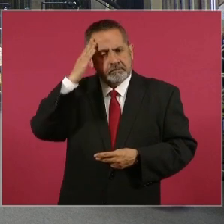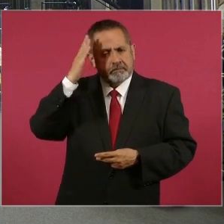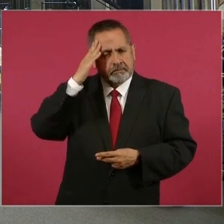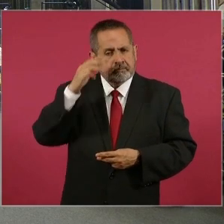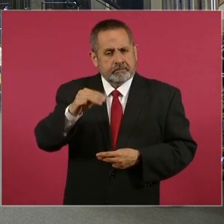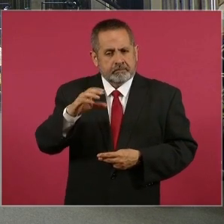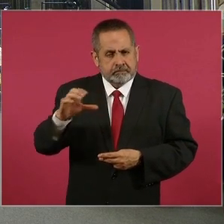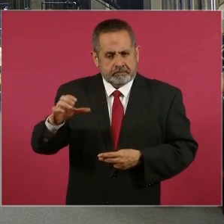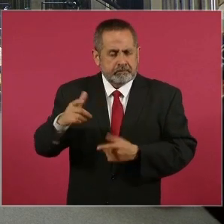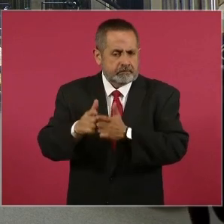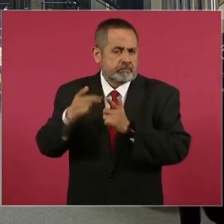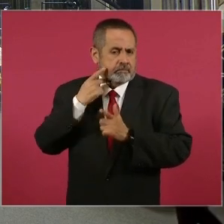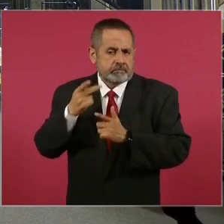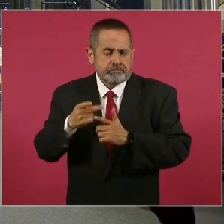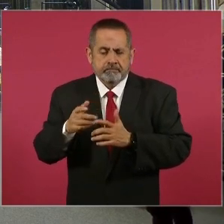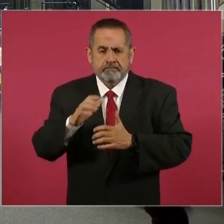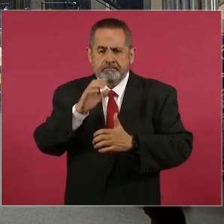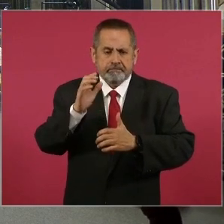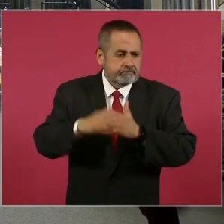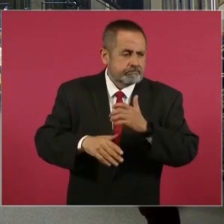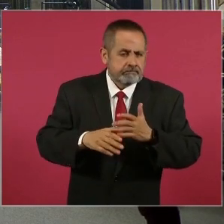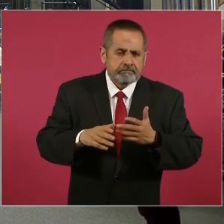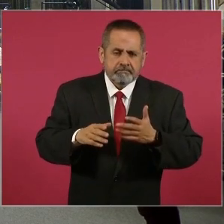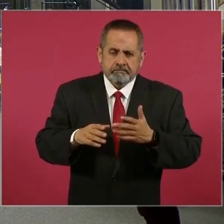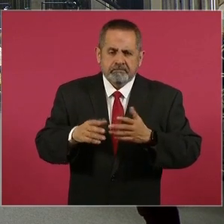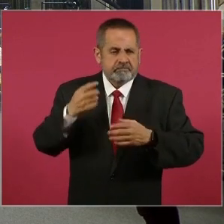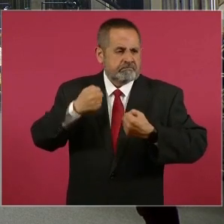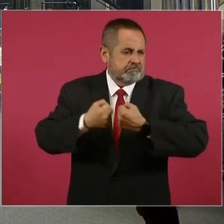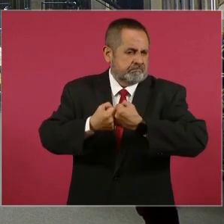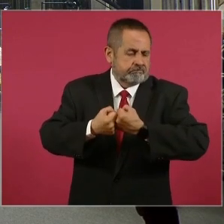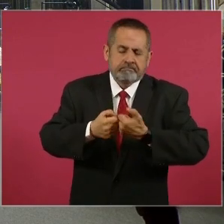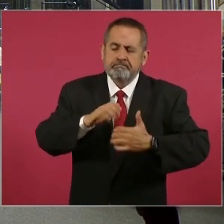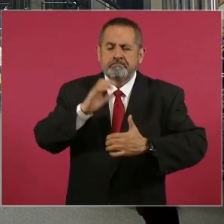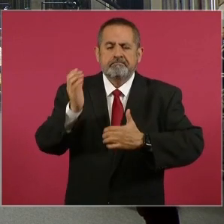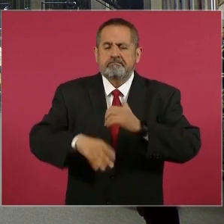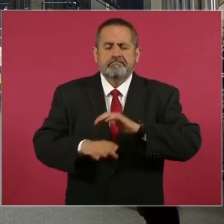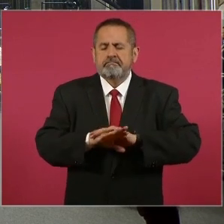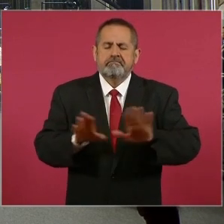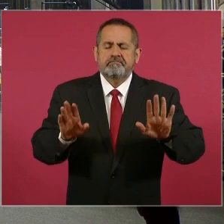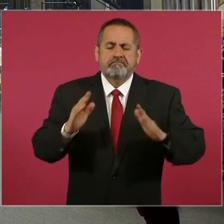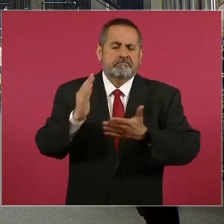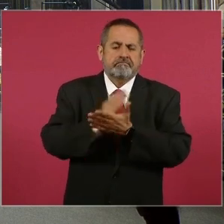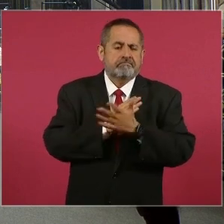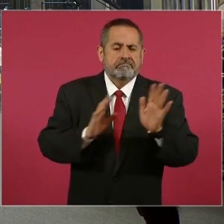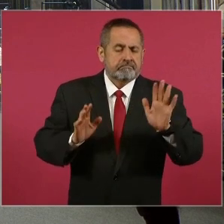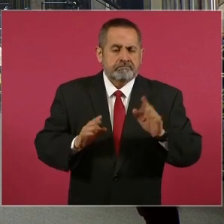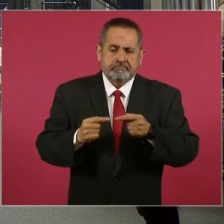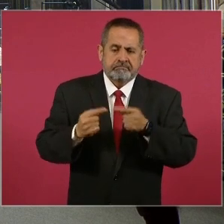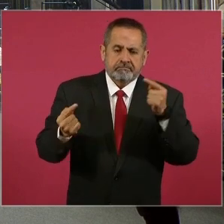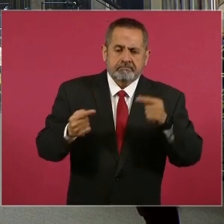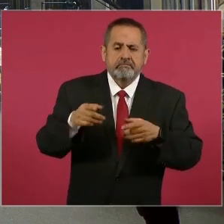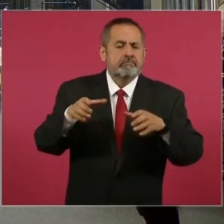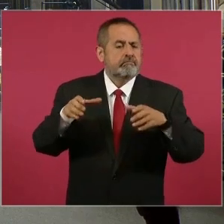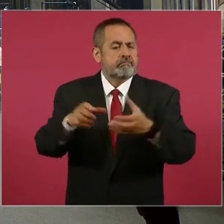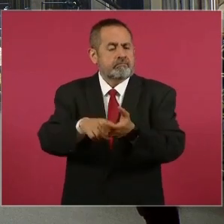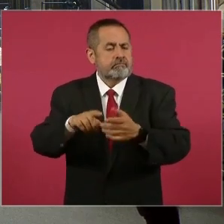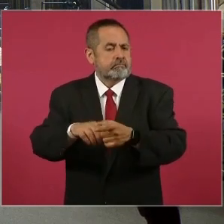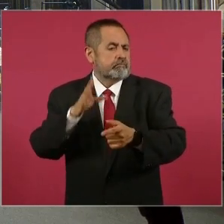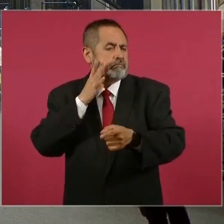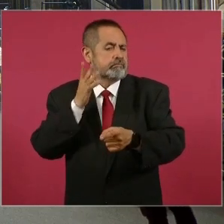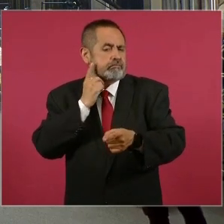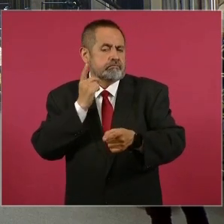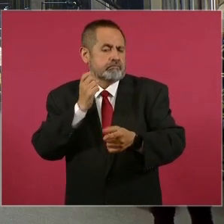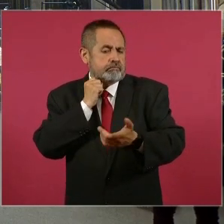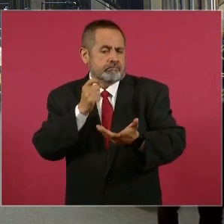tengan termina con este bloque de contención que se había hecho con la oposición en en el congreso Cómo observa